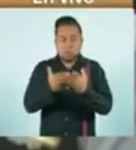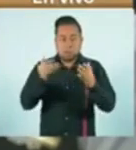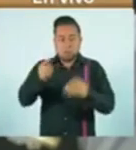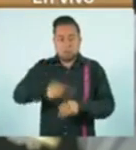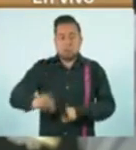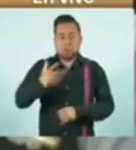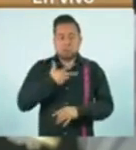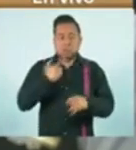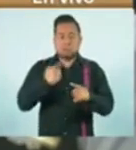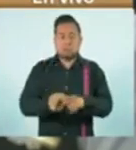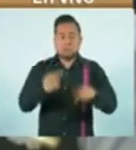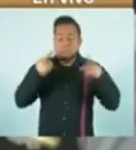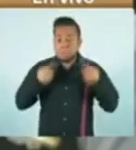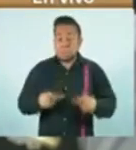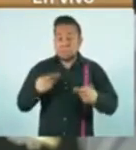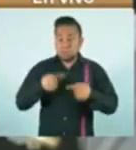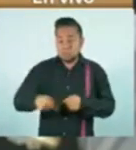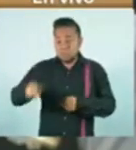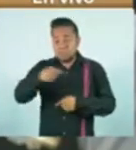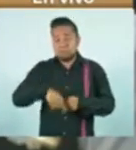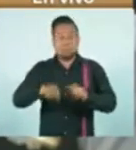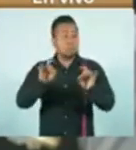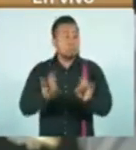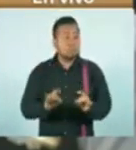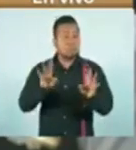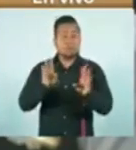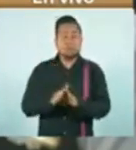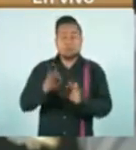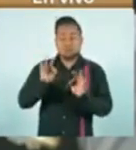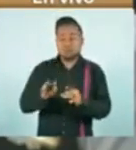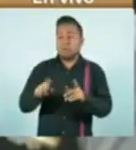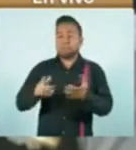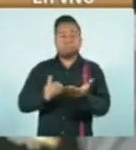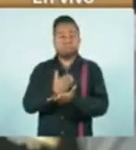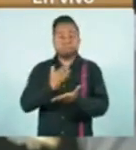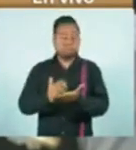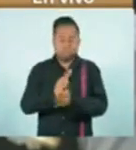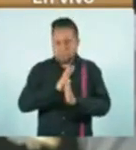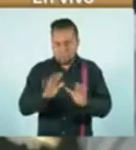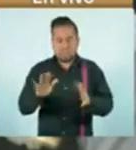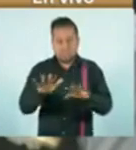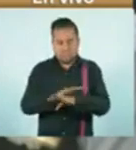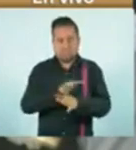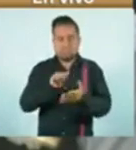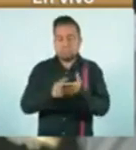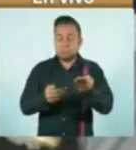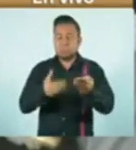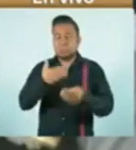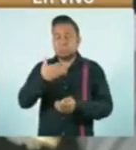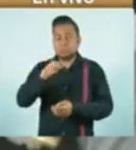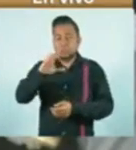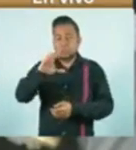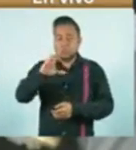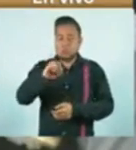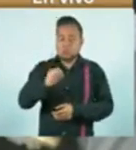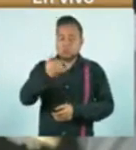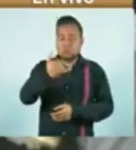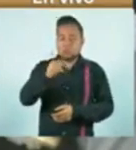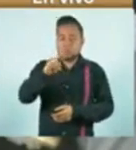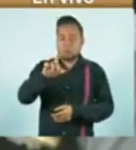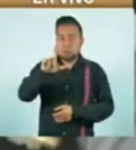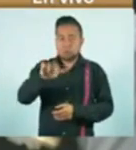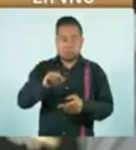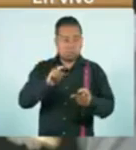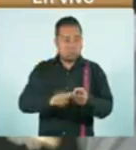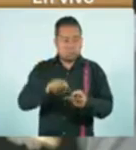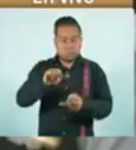los ciudadanos que en algún momento fueron considerados invasores. La gente de Coyula y Arenal son los propietarios históricos